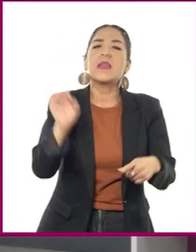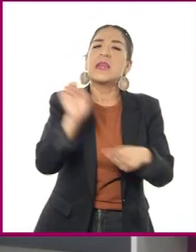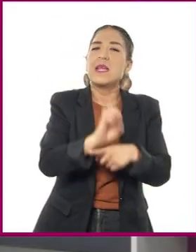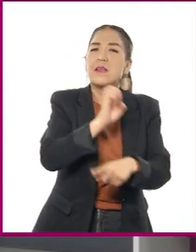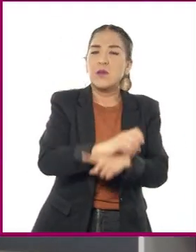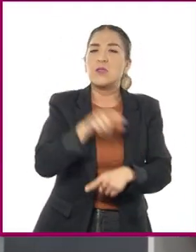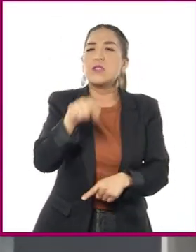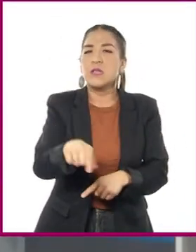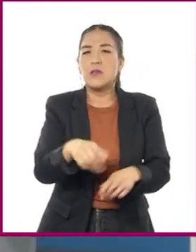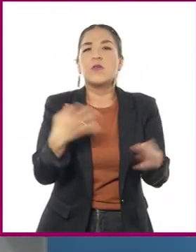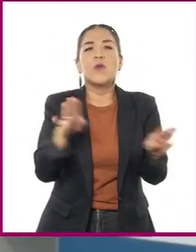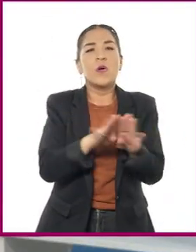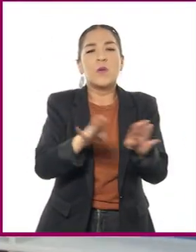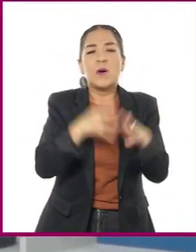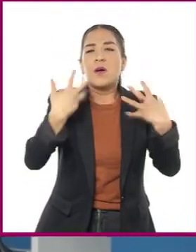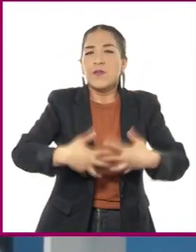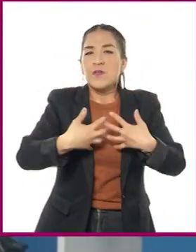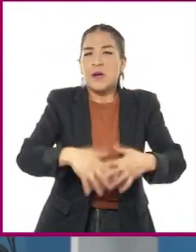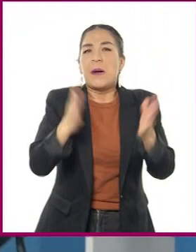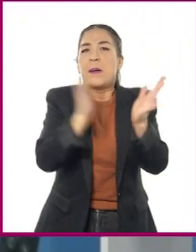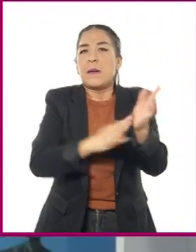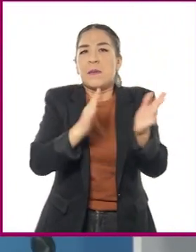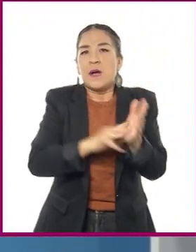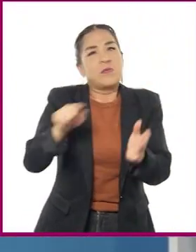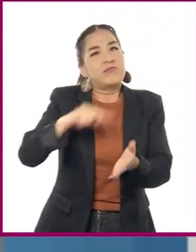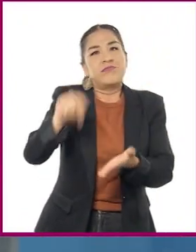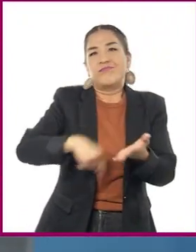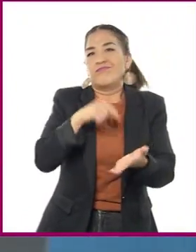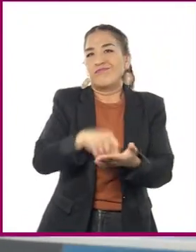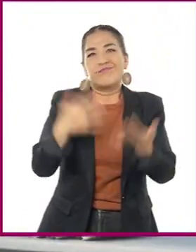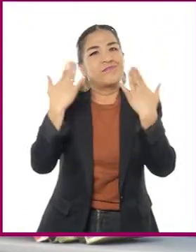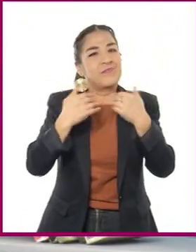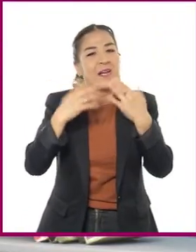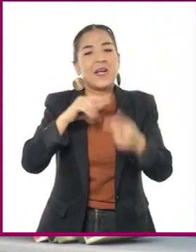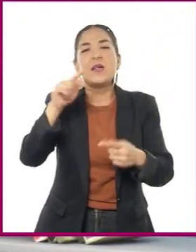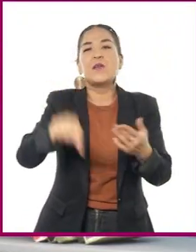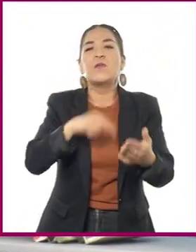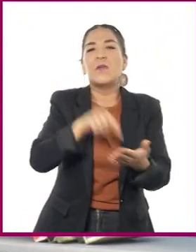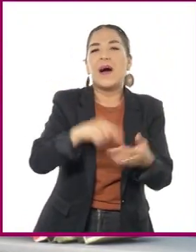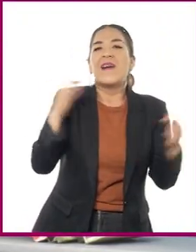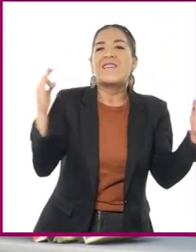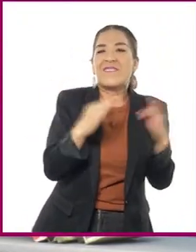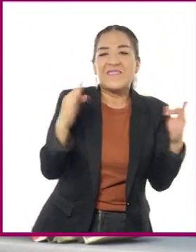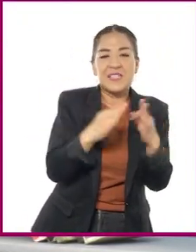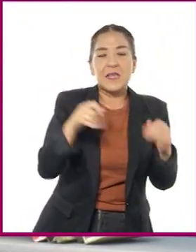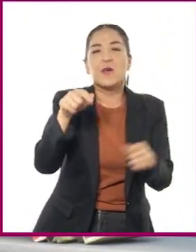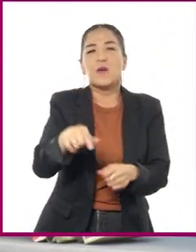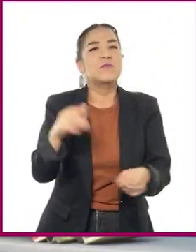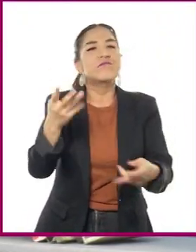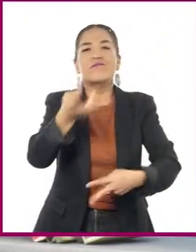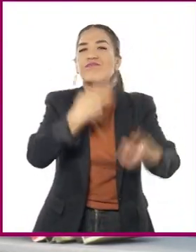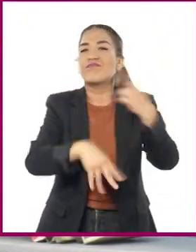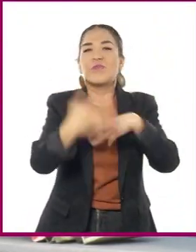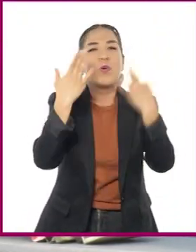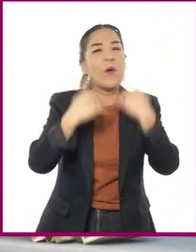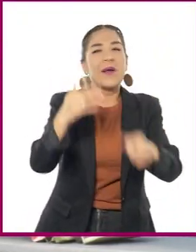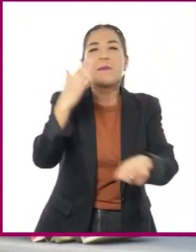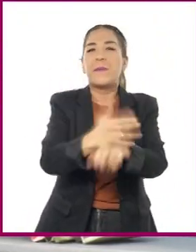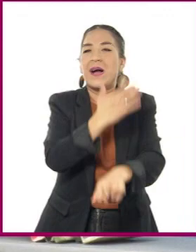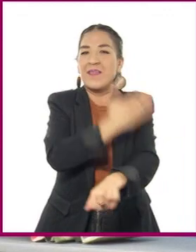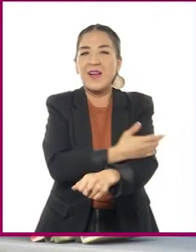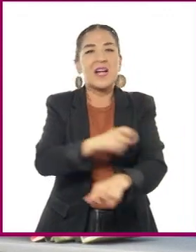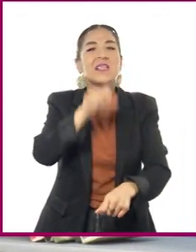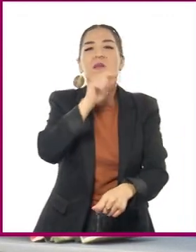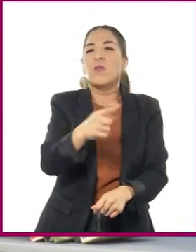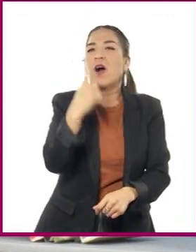Entonces, una industria papelera no se va a ubicar en una región de desierto, porque no produce madera ni cuenta con